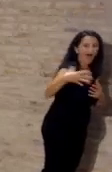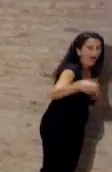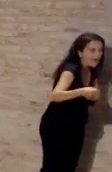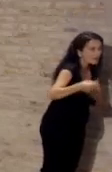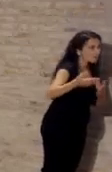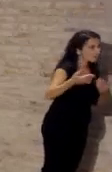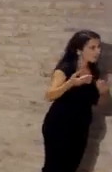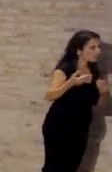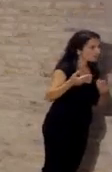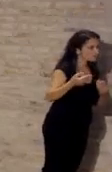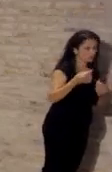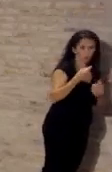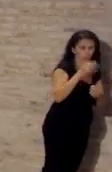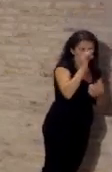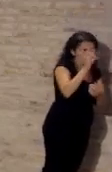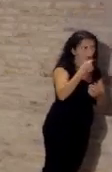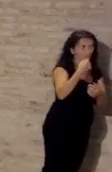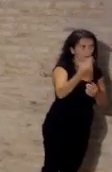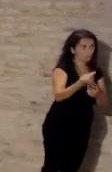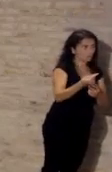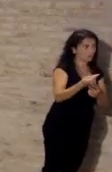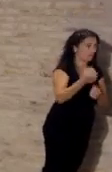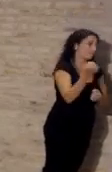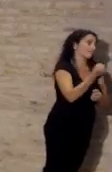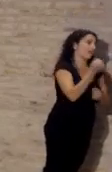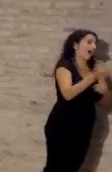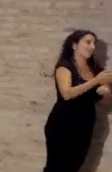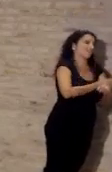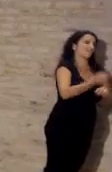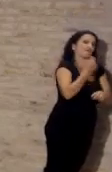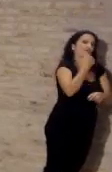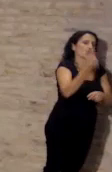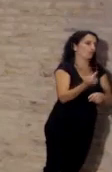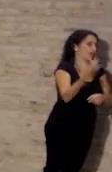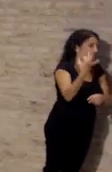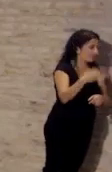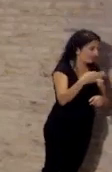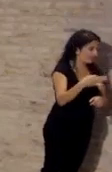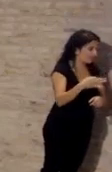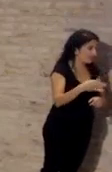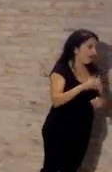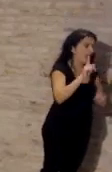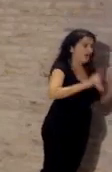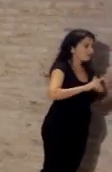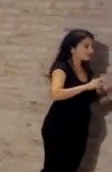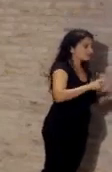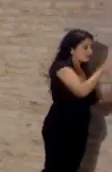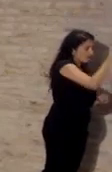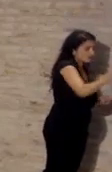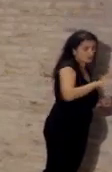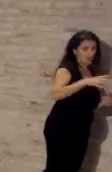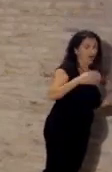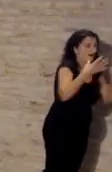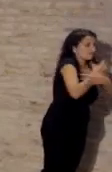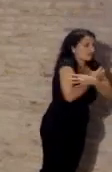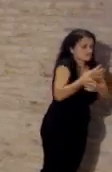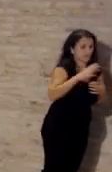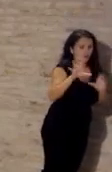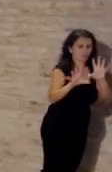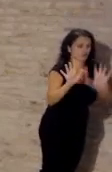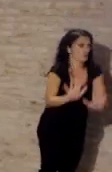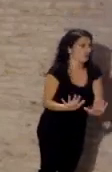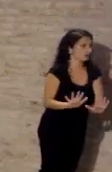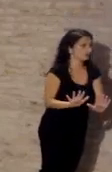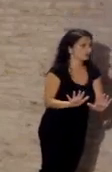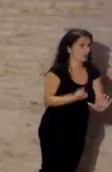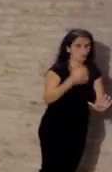puedo es preferible la pregunta pero a veces las personas vienen te tocan te abrazan te no y